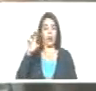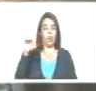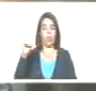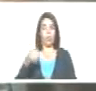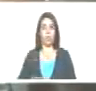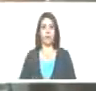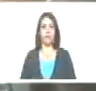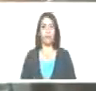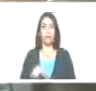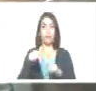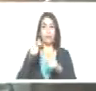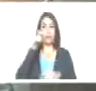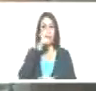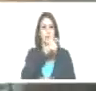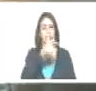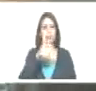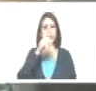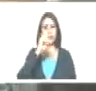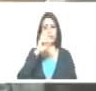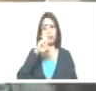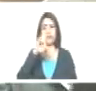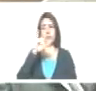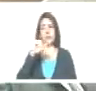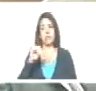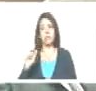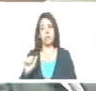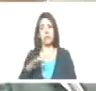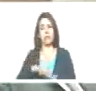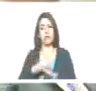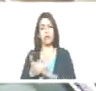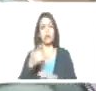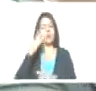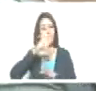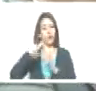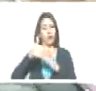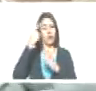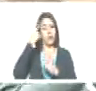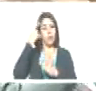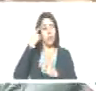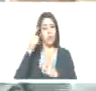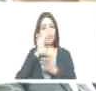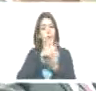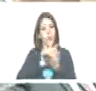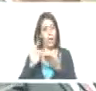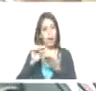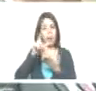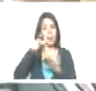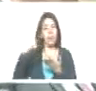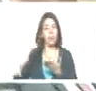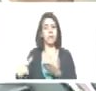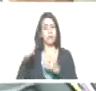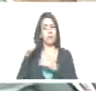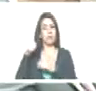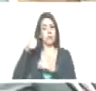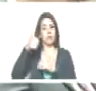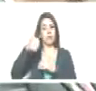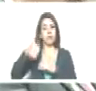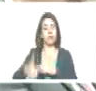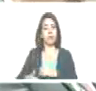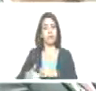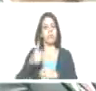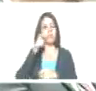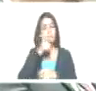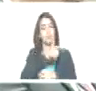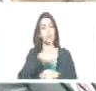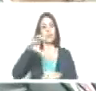pueblo de Orza, como todos sabemos, compatriotas fieles, fue inmortalizado el pueblo por una canción de